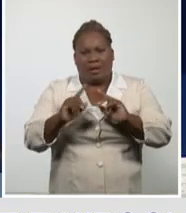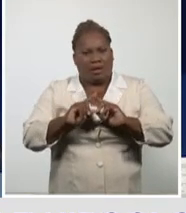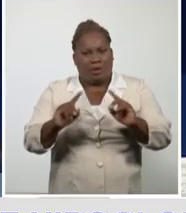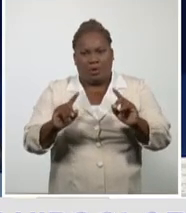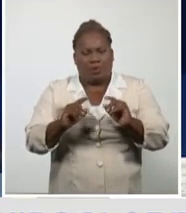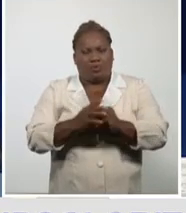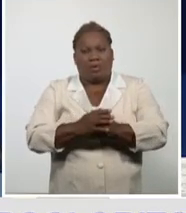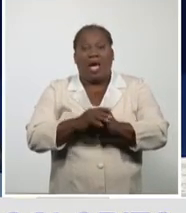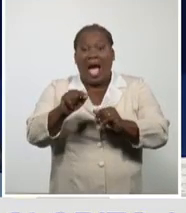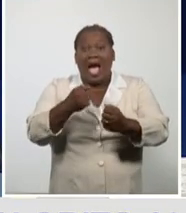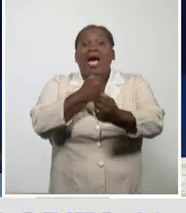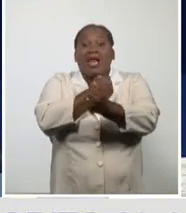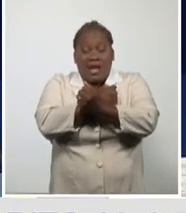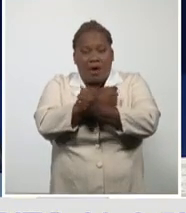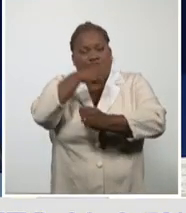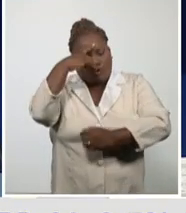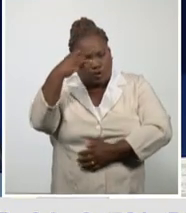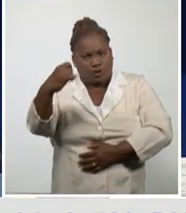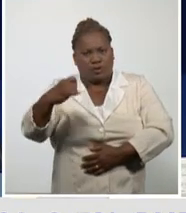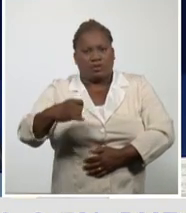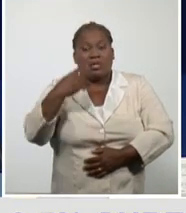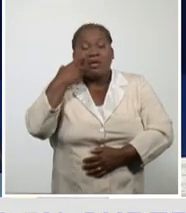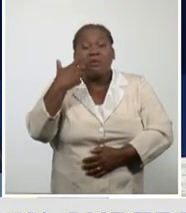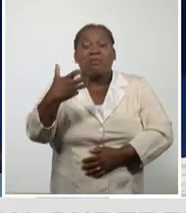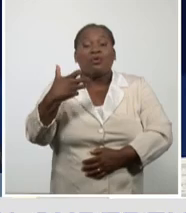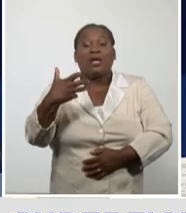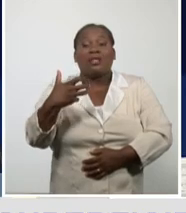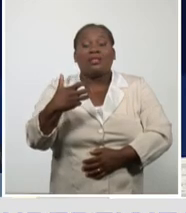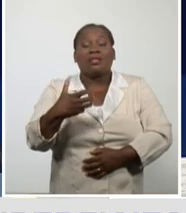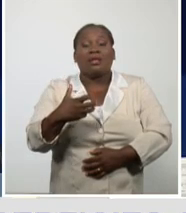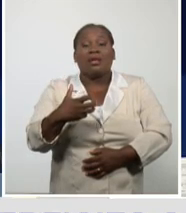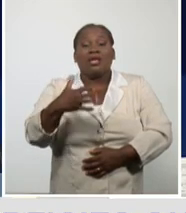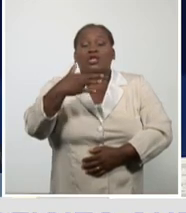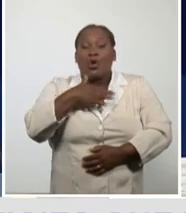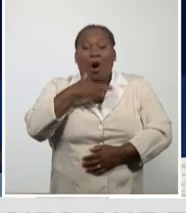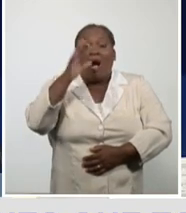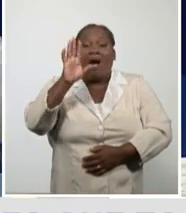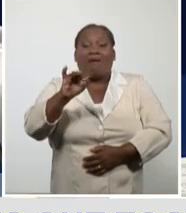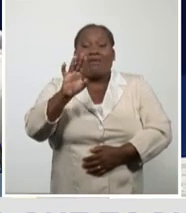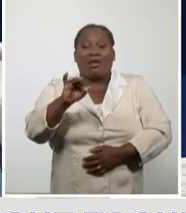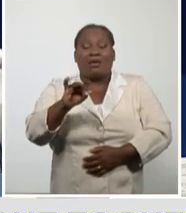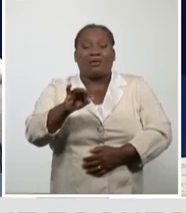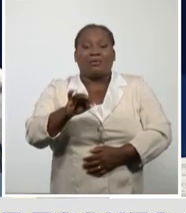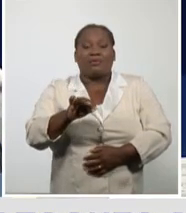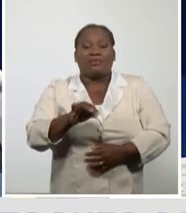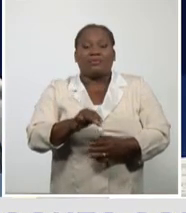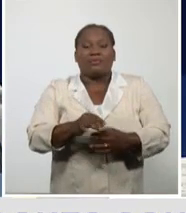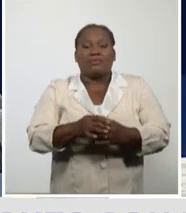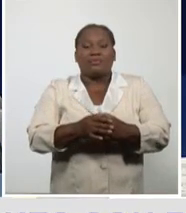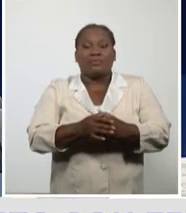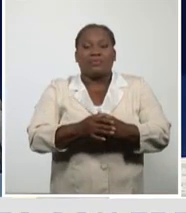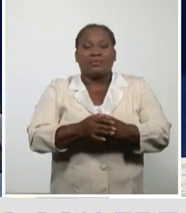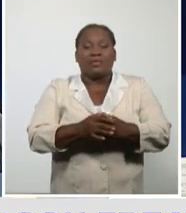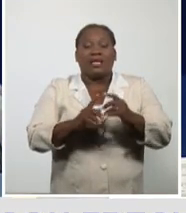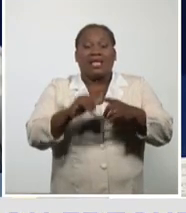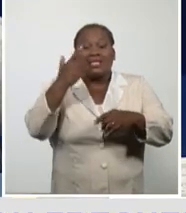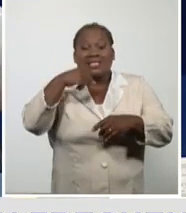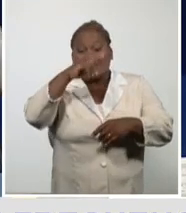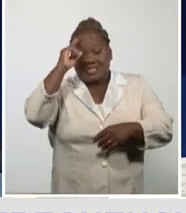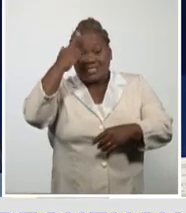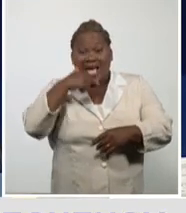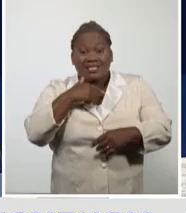casos. Creo que es importante que yo me refiera a la tasa de incidencia de